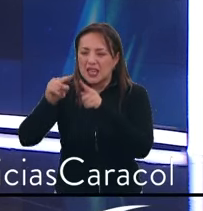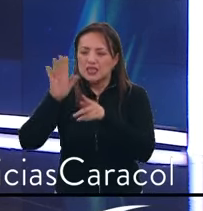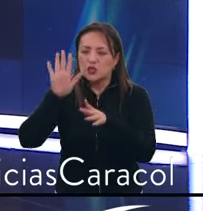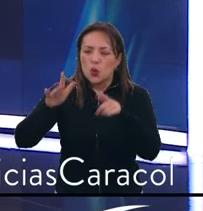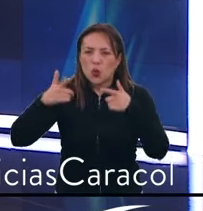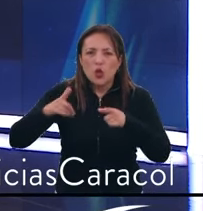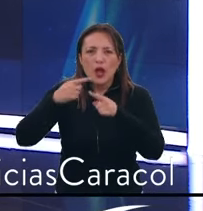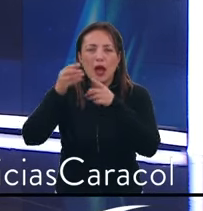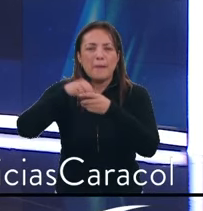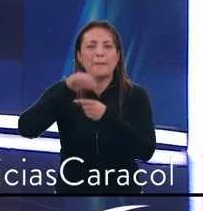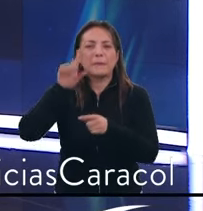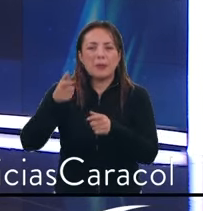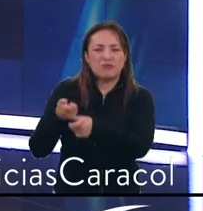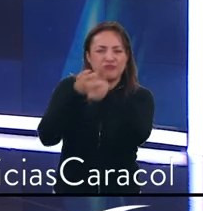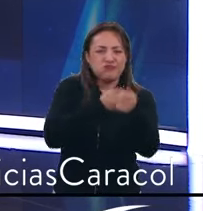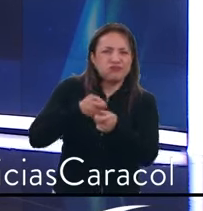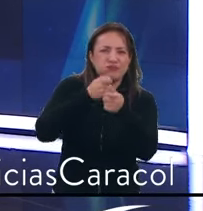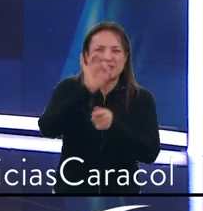insecticidas.